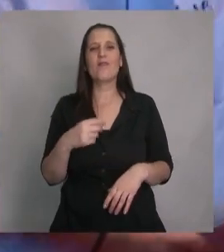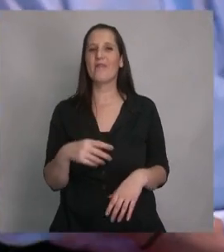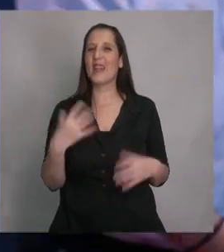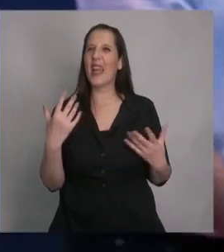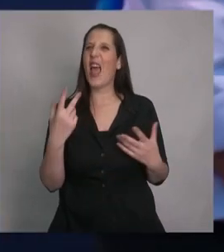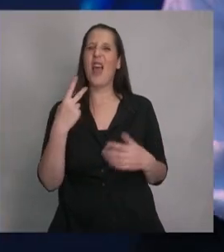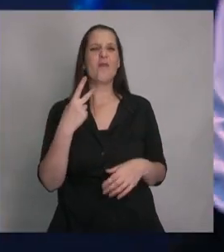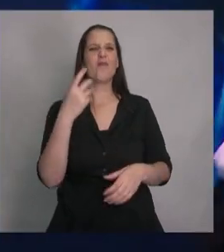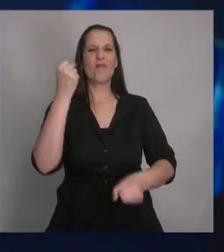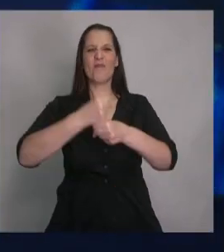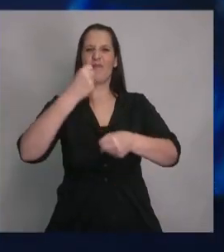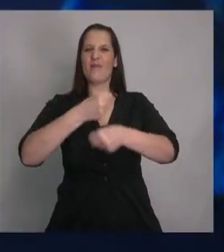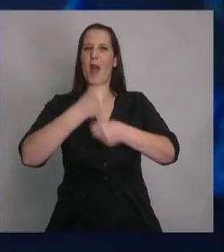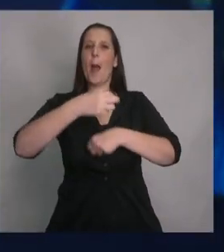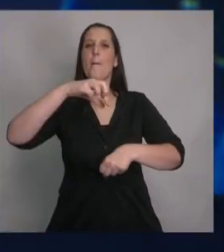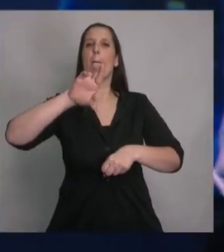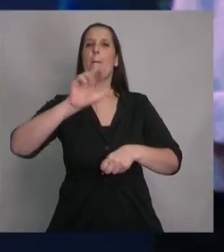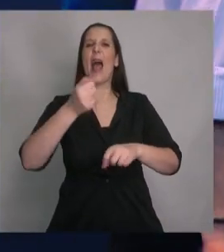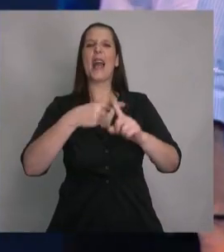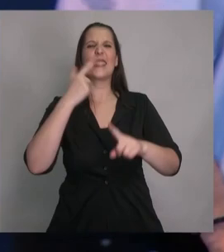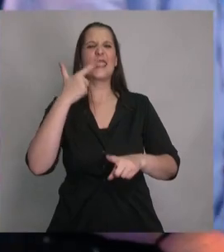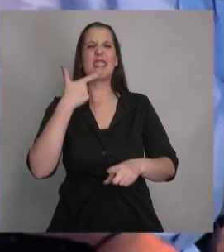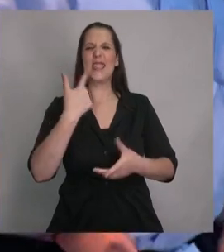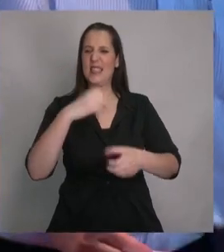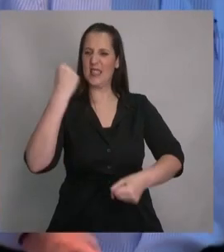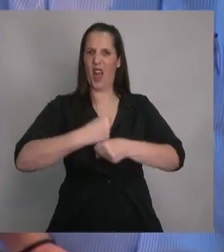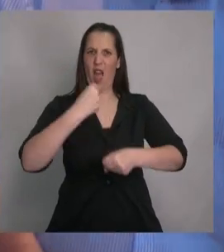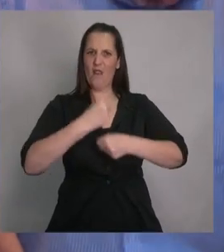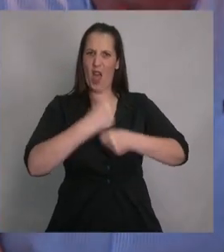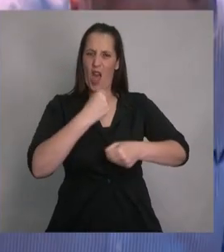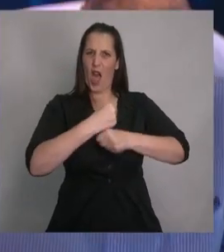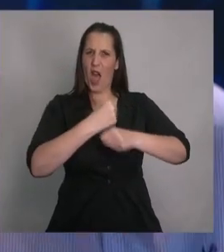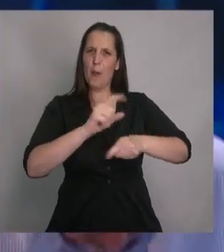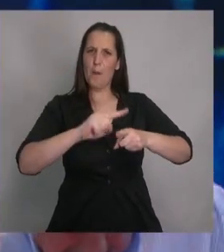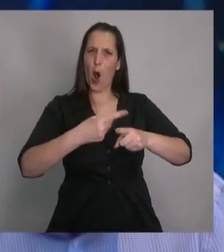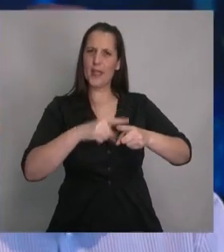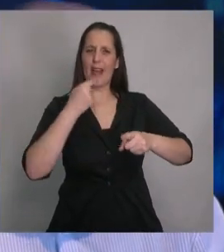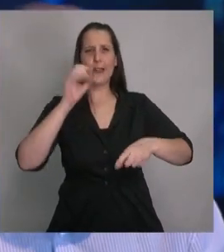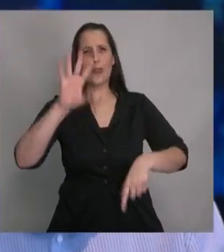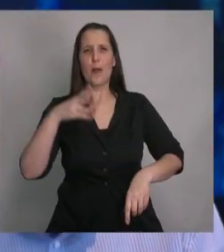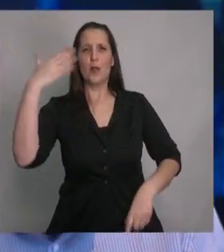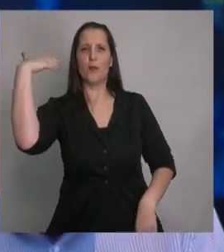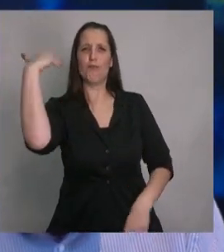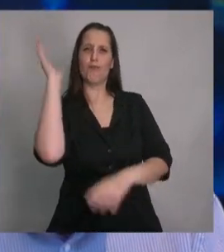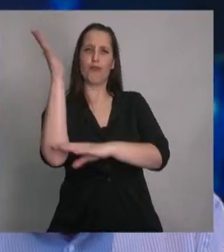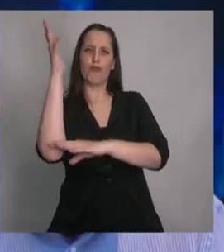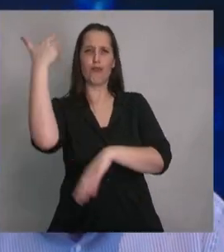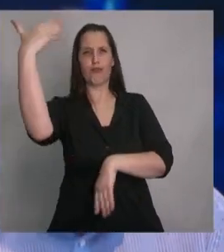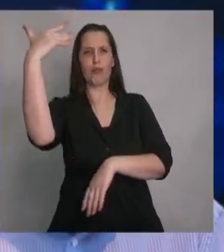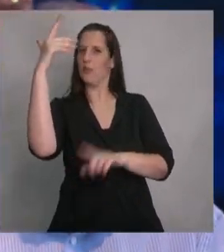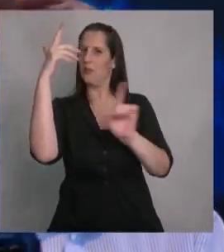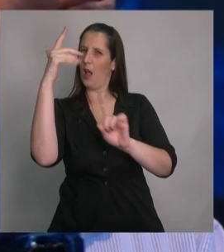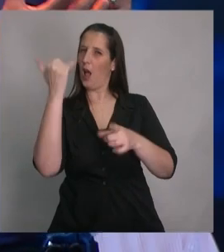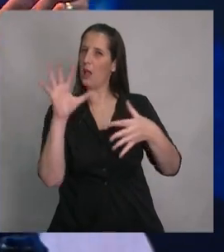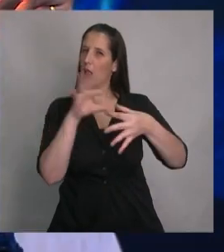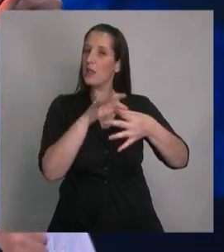la praxis, intentar alumbrar la acción política con la teoría e intentar